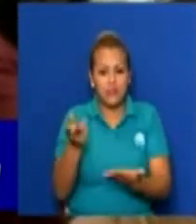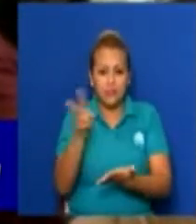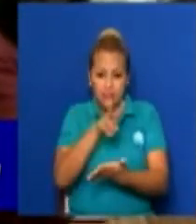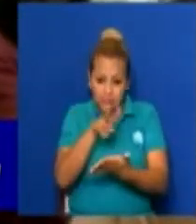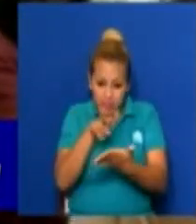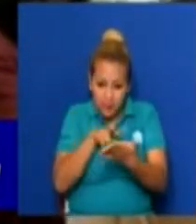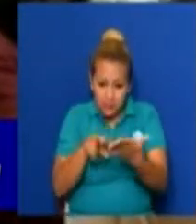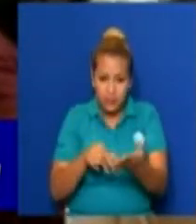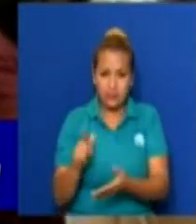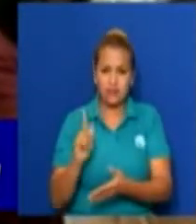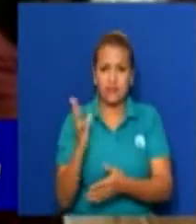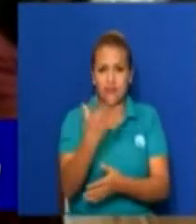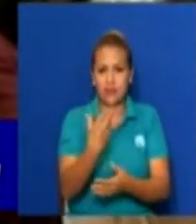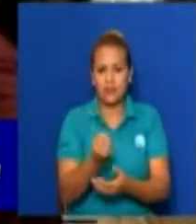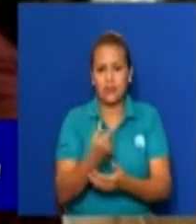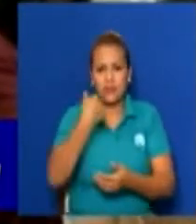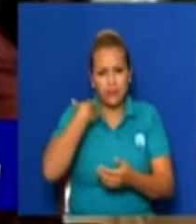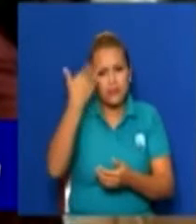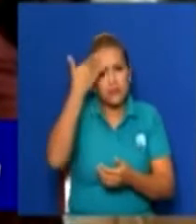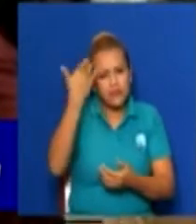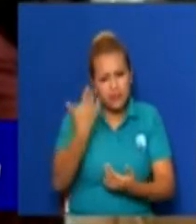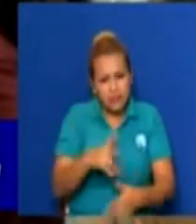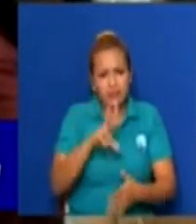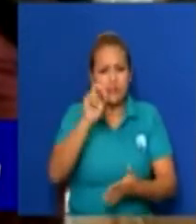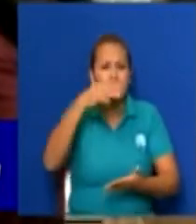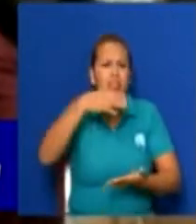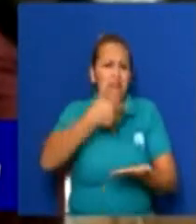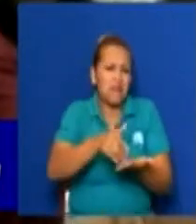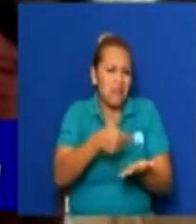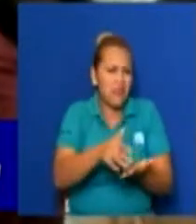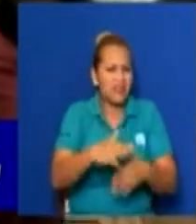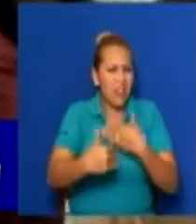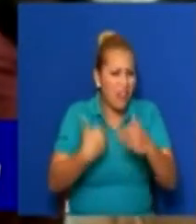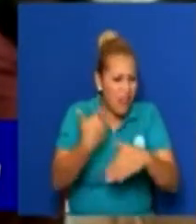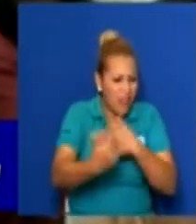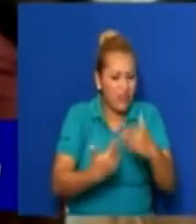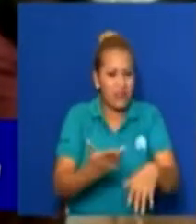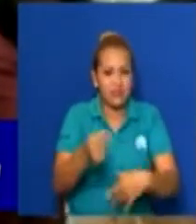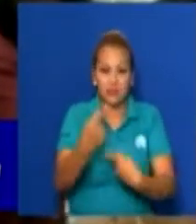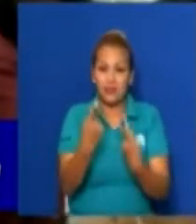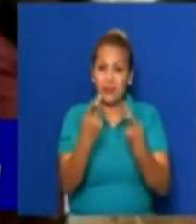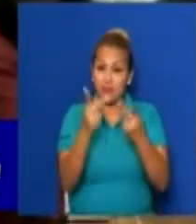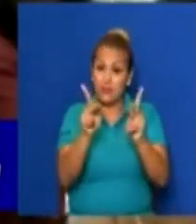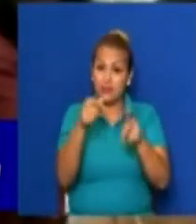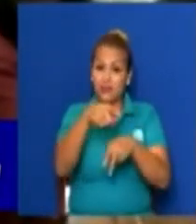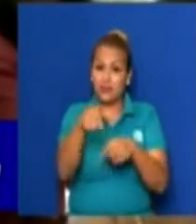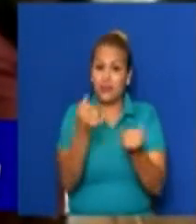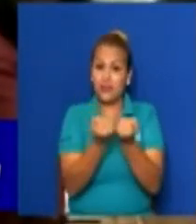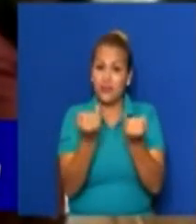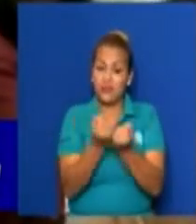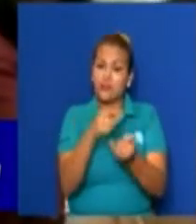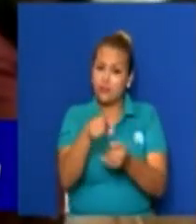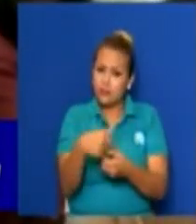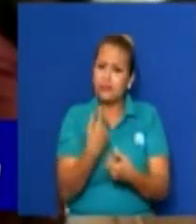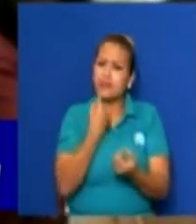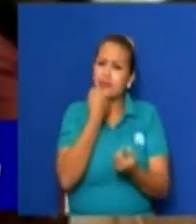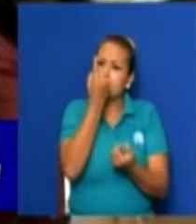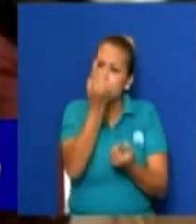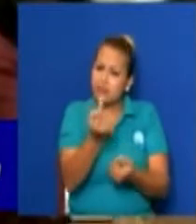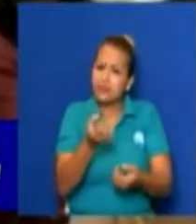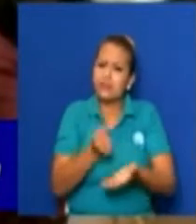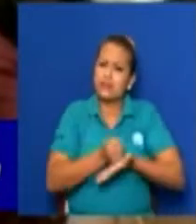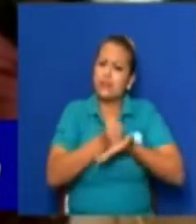ya. Yo sé que esto es avanzar, ya. Pero, ¿qué es lo que les estoy diciendo?